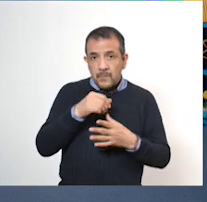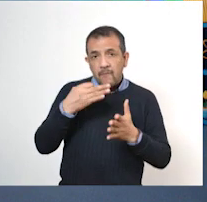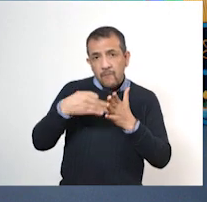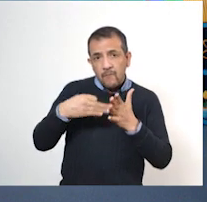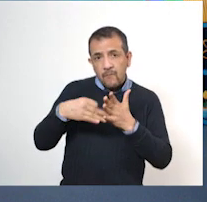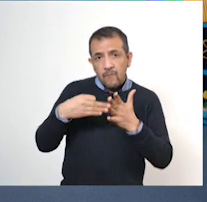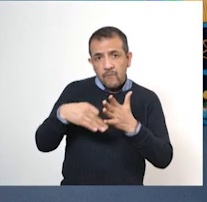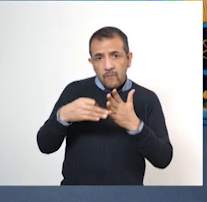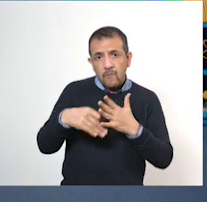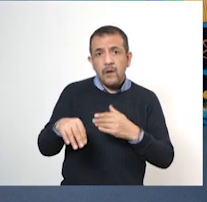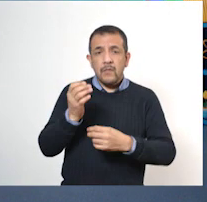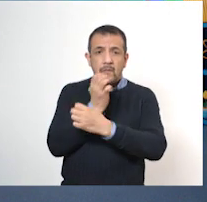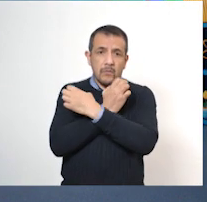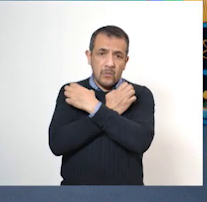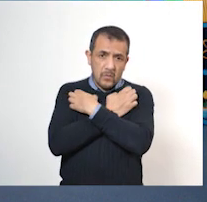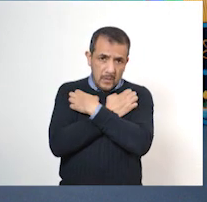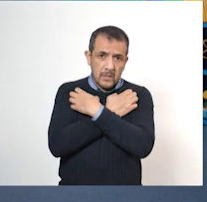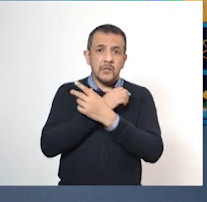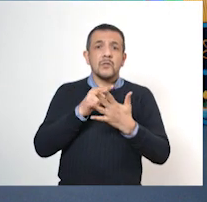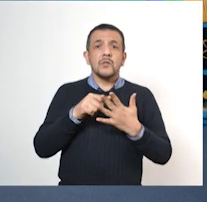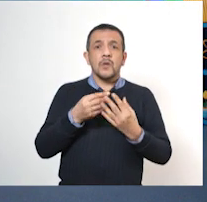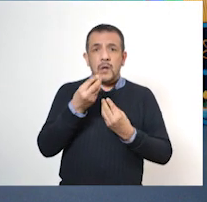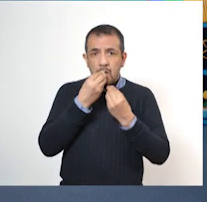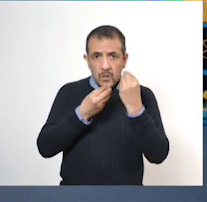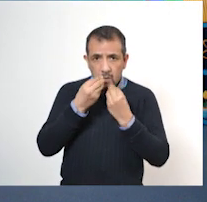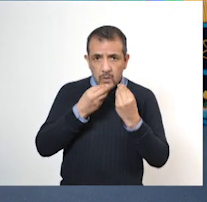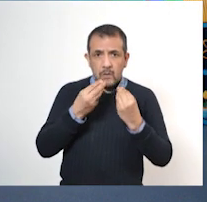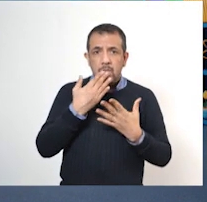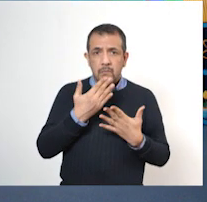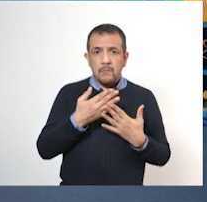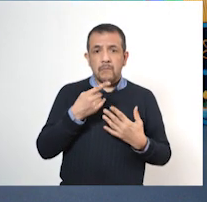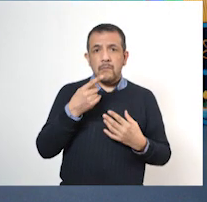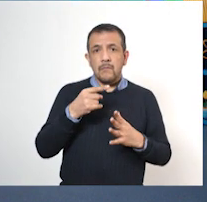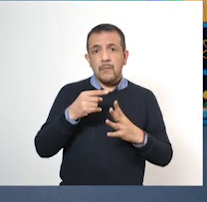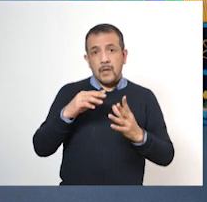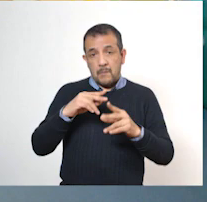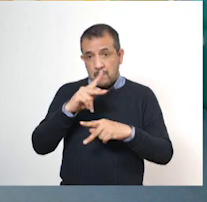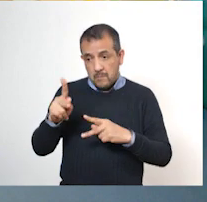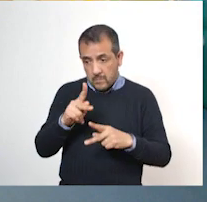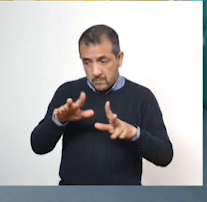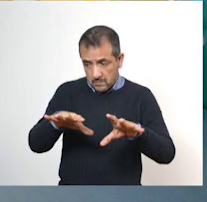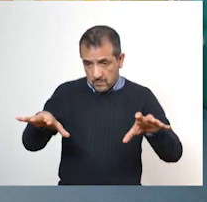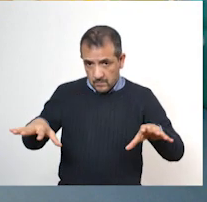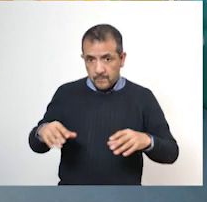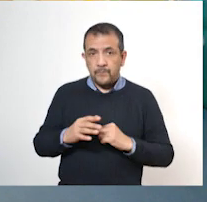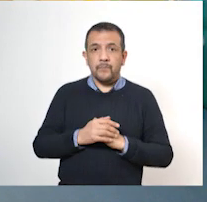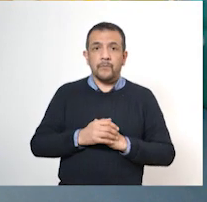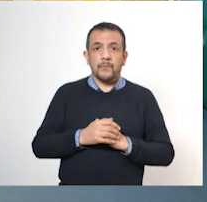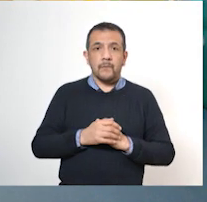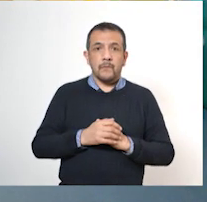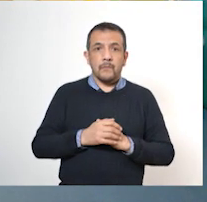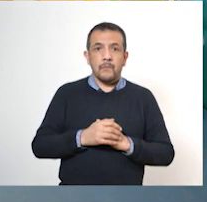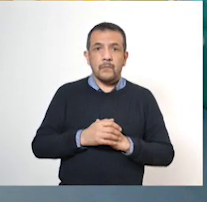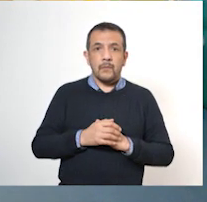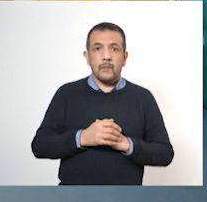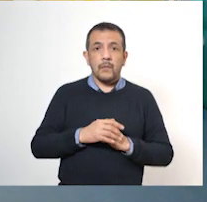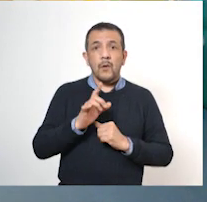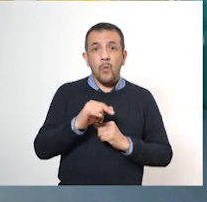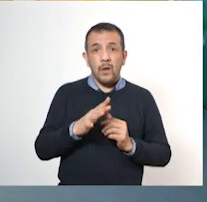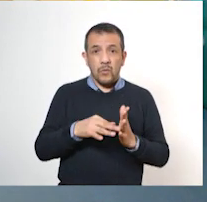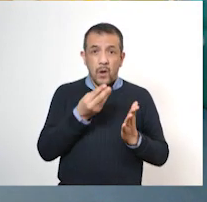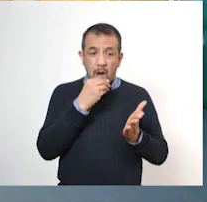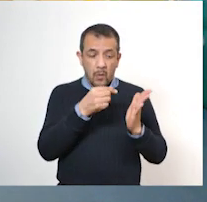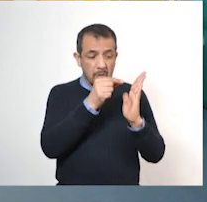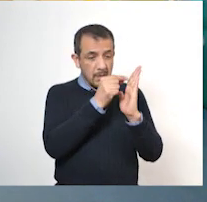de educación y orientación nutricional entre la población. El predominio de comida con baja